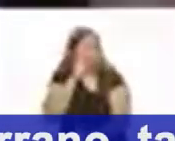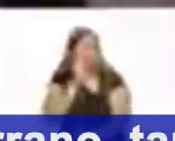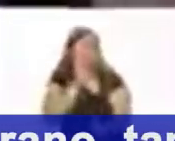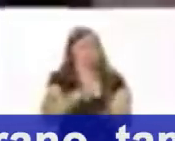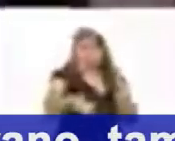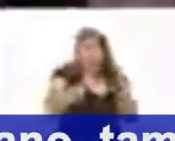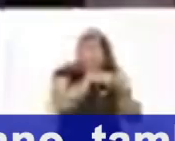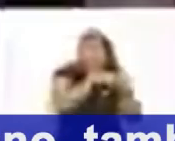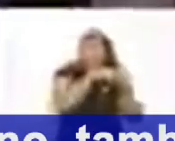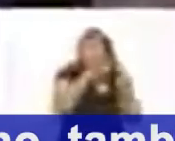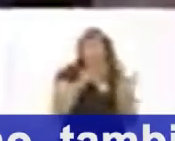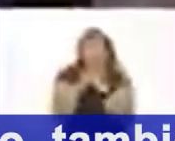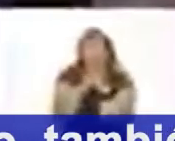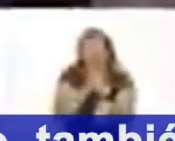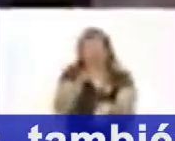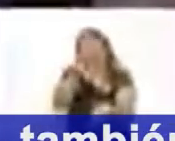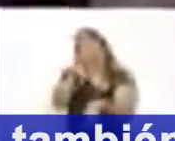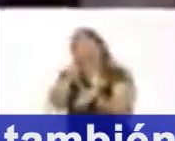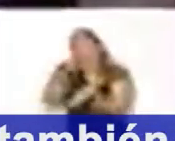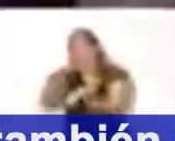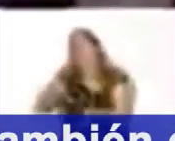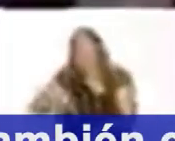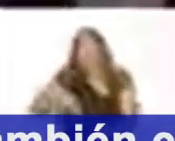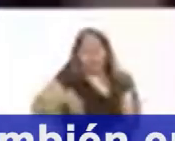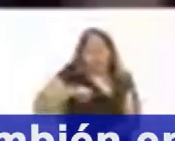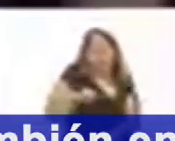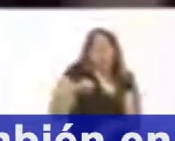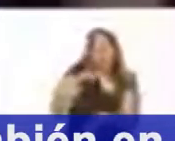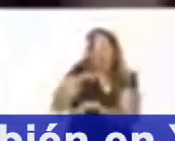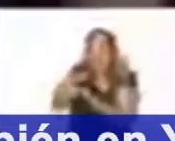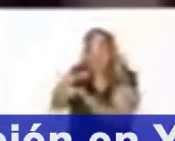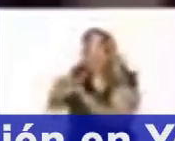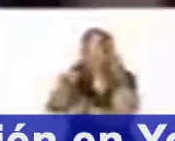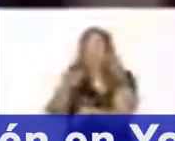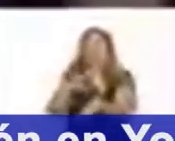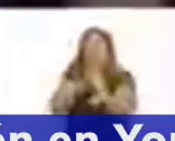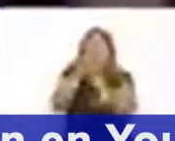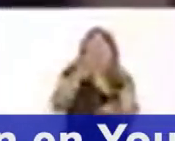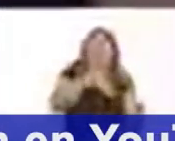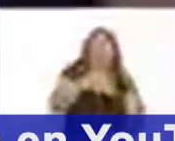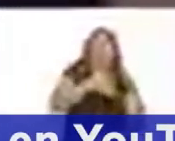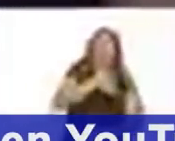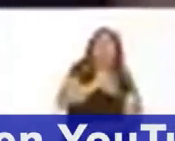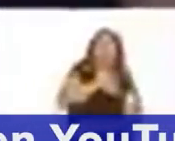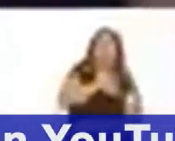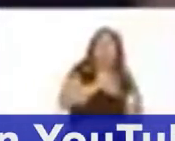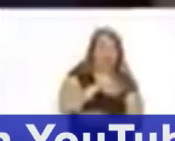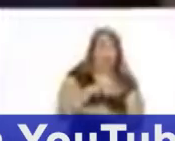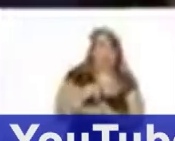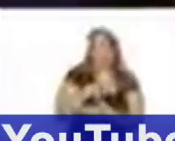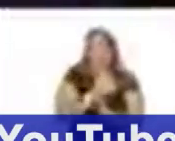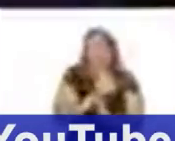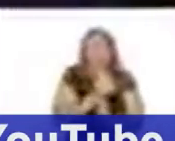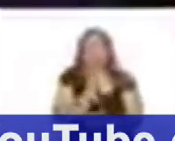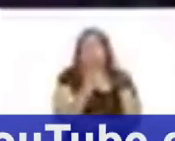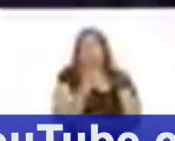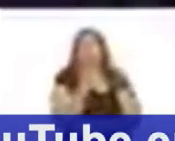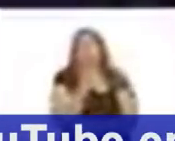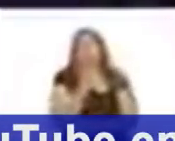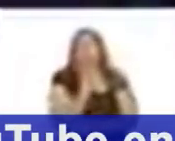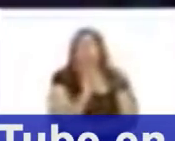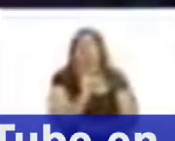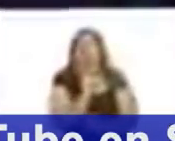apoyo. Gracias por su esfuerzo. Gracias por su fe. No hay nada ni